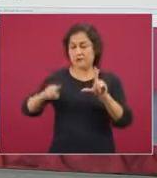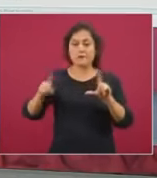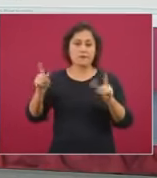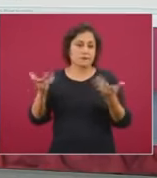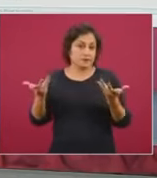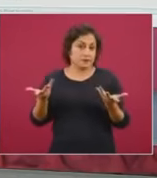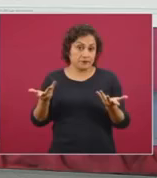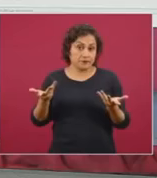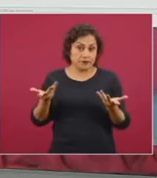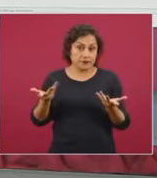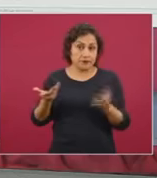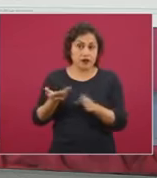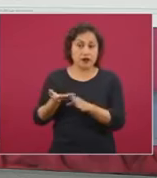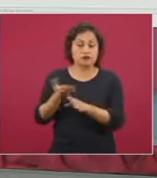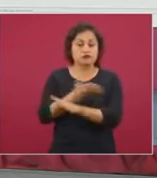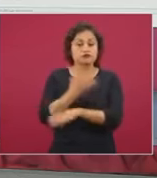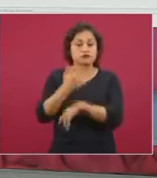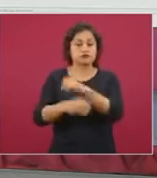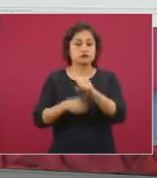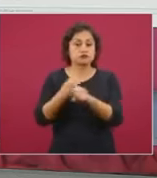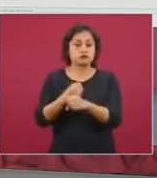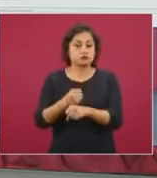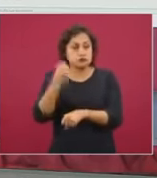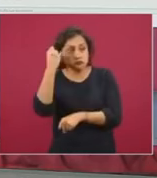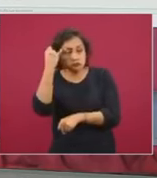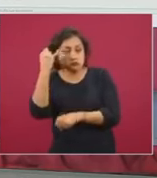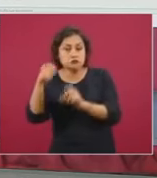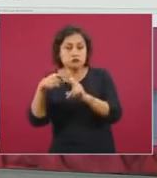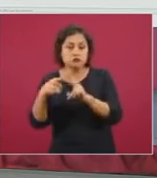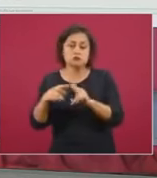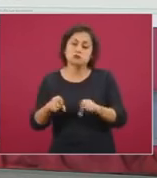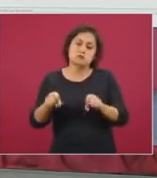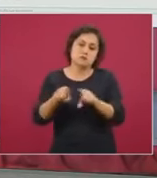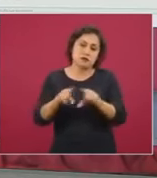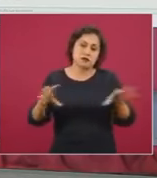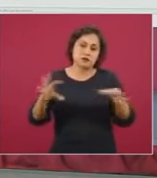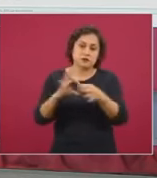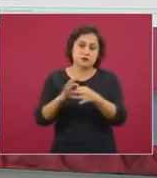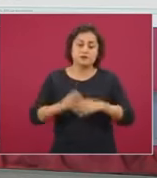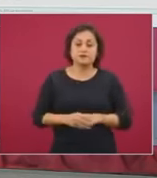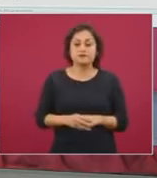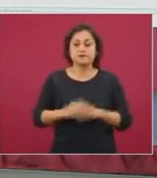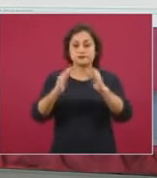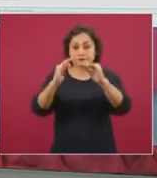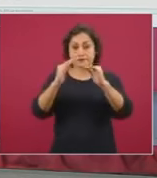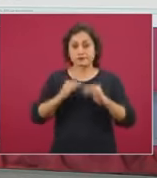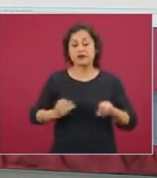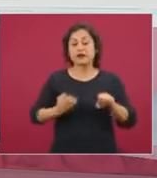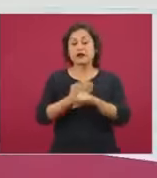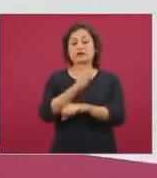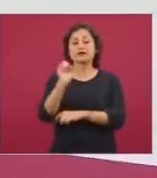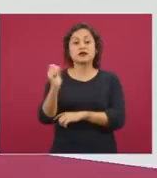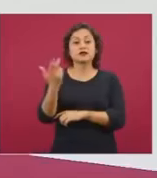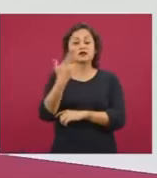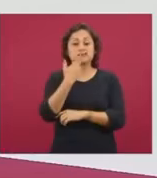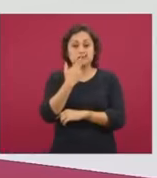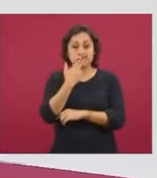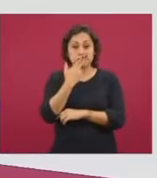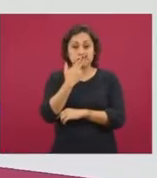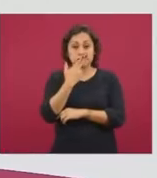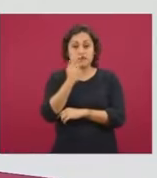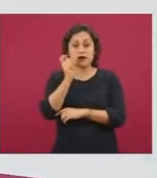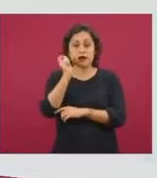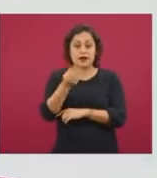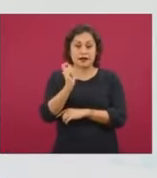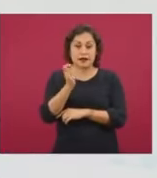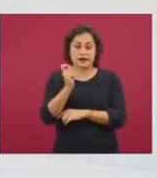lo esperado de los últimos 5 años. Para el caso de Chihuahua, que también es uno de los casos de los 2